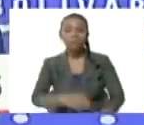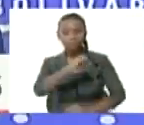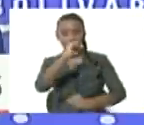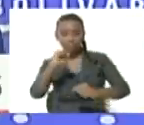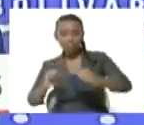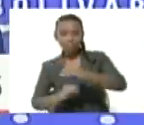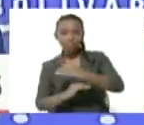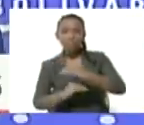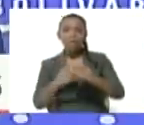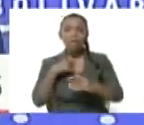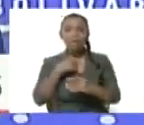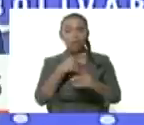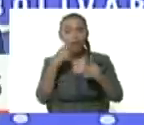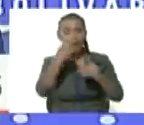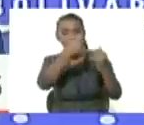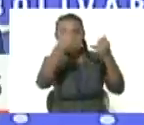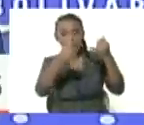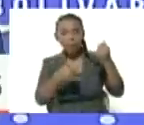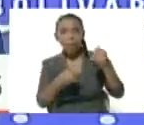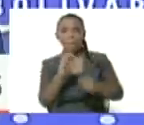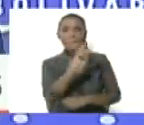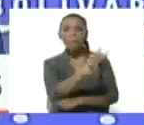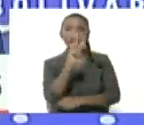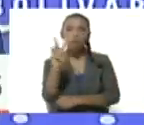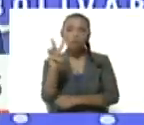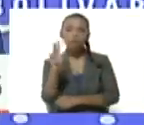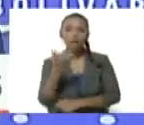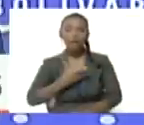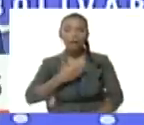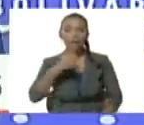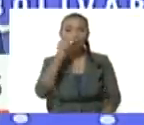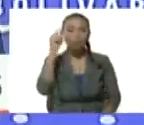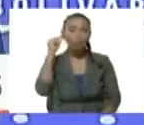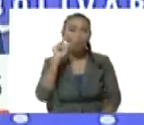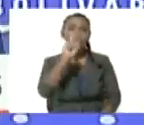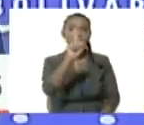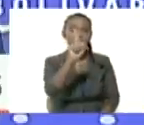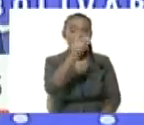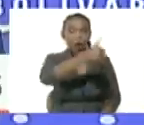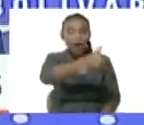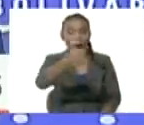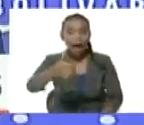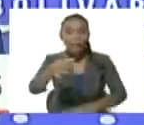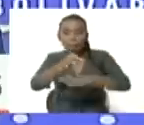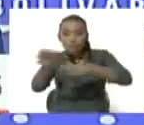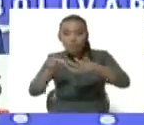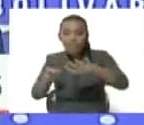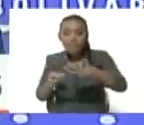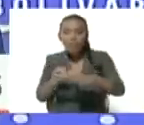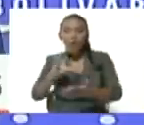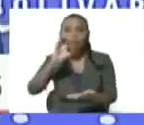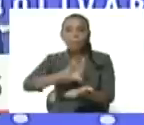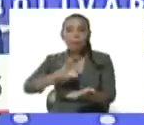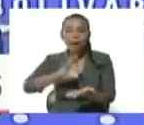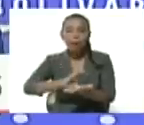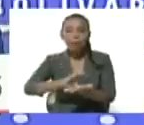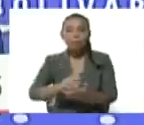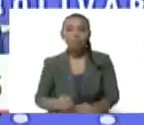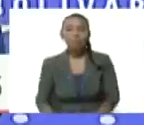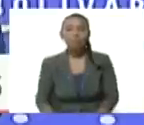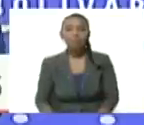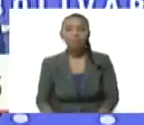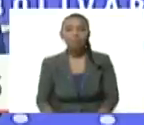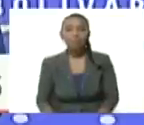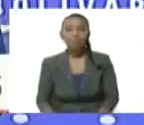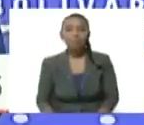siguientes criterios: 22 alcaldes y alcaldesas, uno por cada municipio capital. Formaría parte del